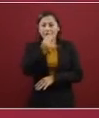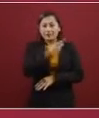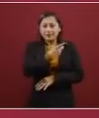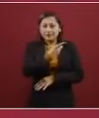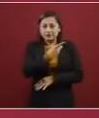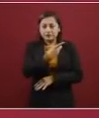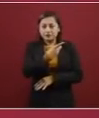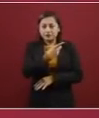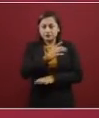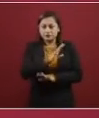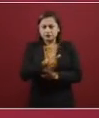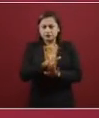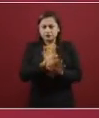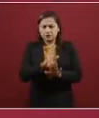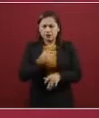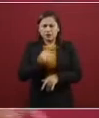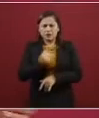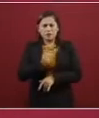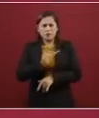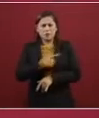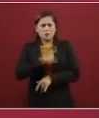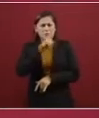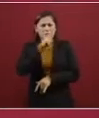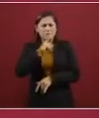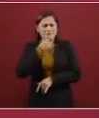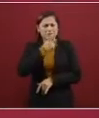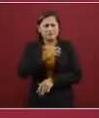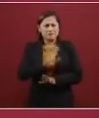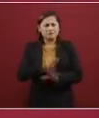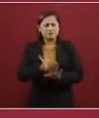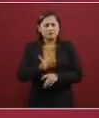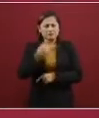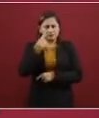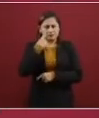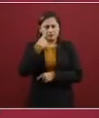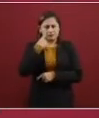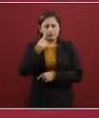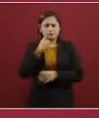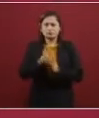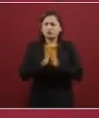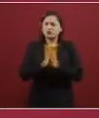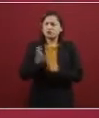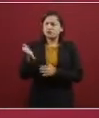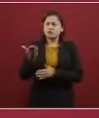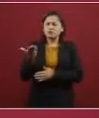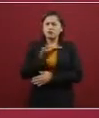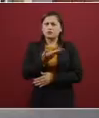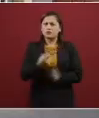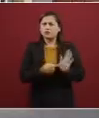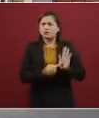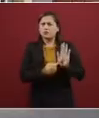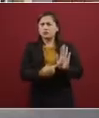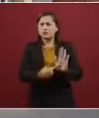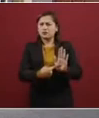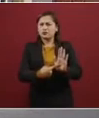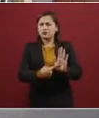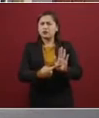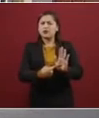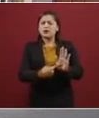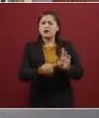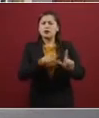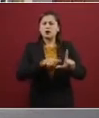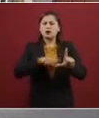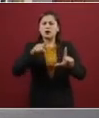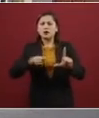este decir mentiras a ver por qué no pones la gráfica del promedio diario